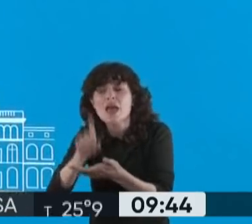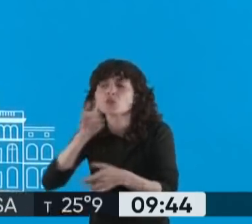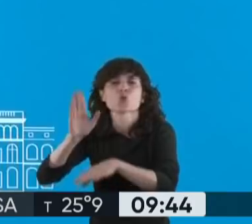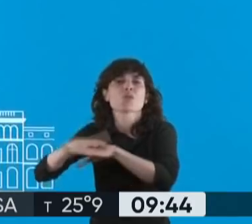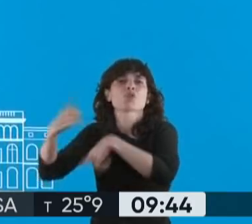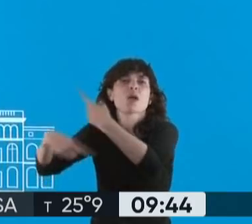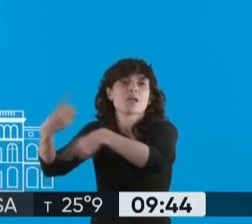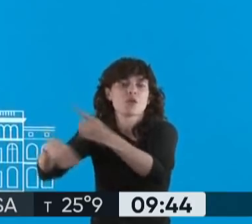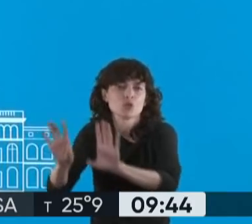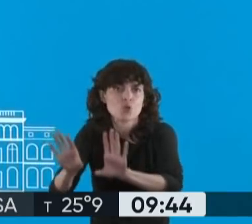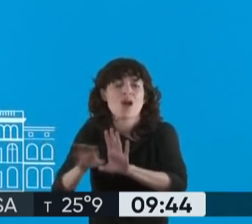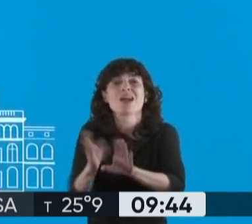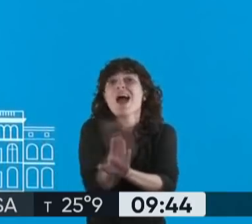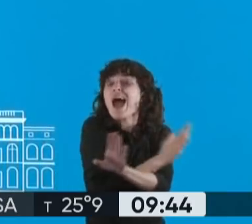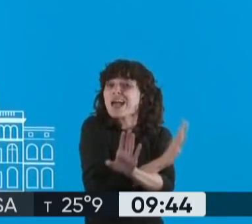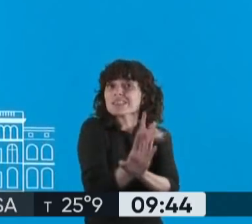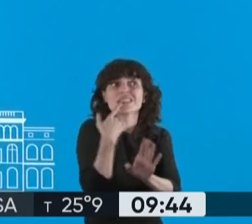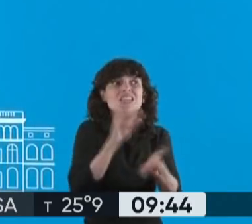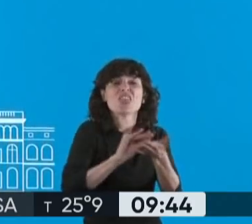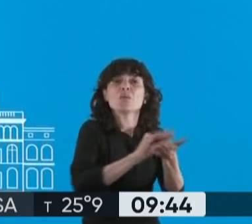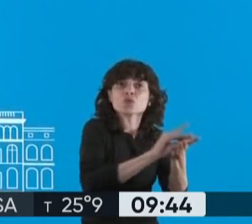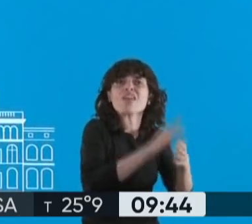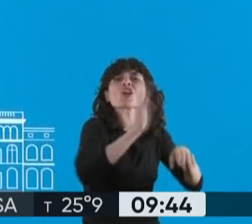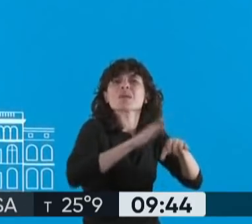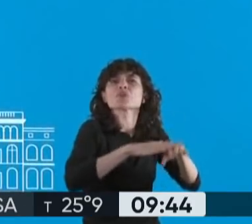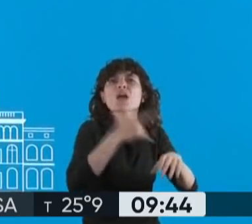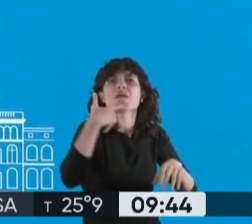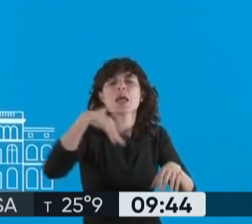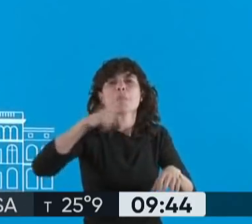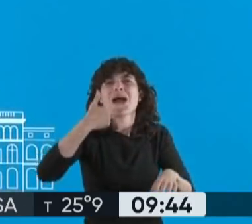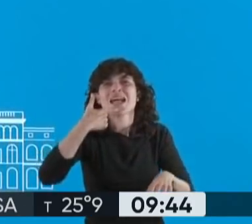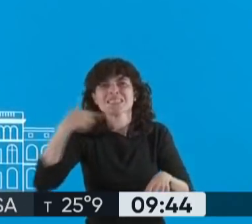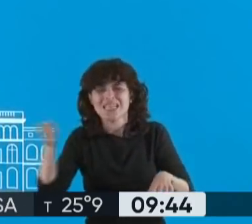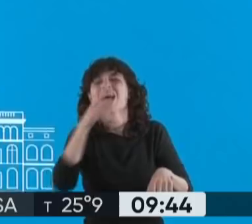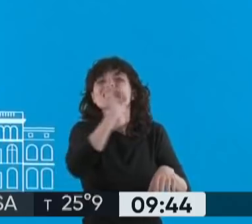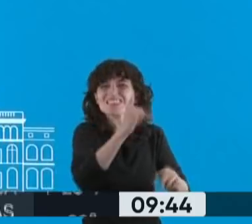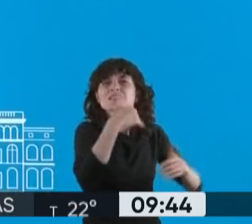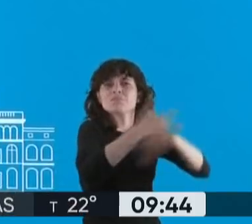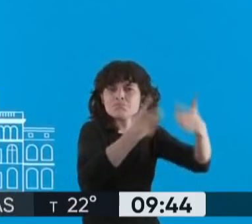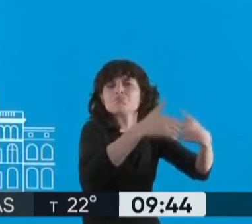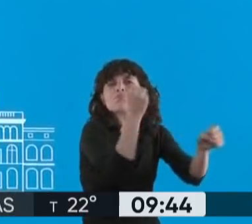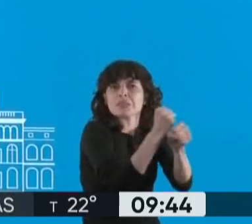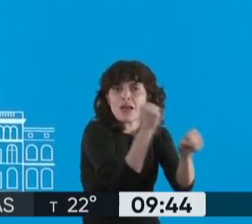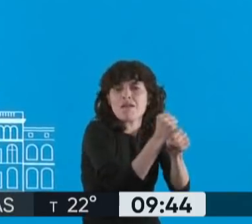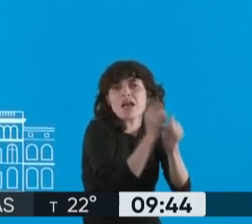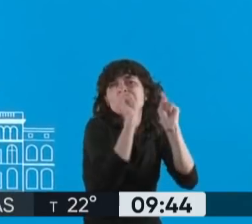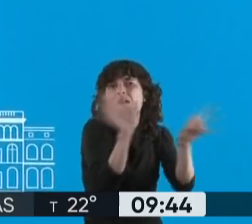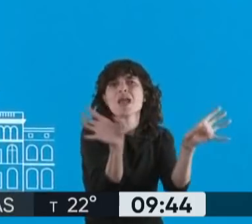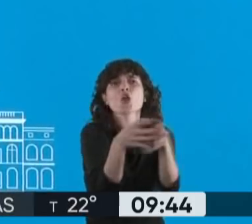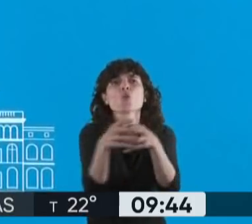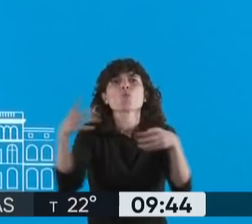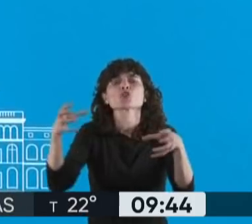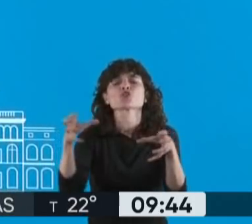a cargo del presidente de la Cámara de Diputados, Sergio Massa, del presidente de nuestro bloque y de los presidentes de todos los bloques de la oposición que trabajaron